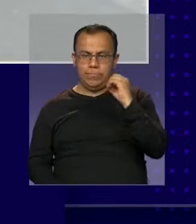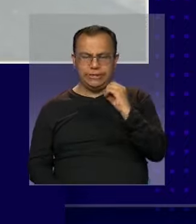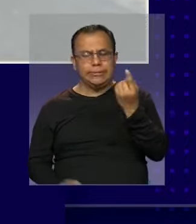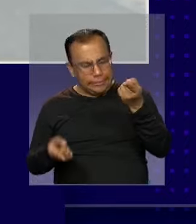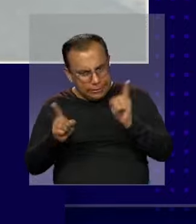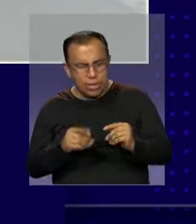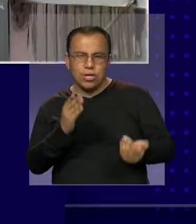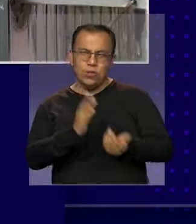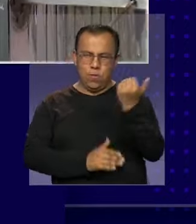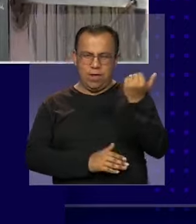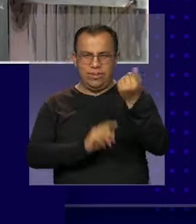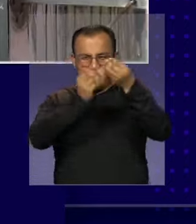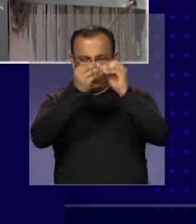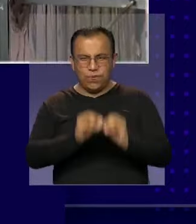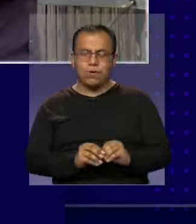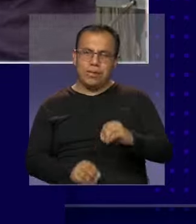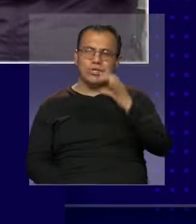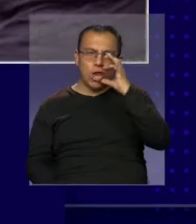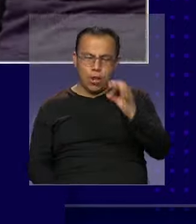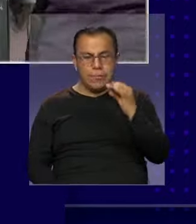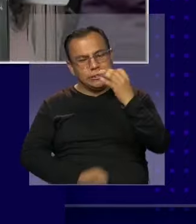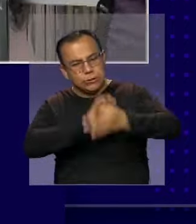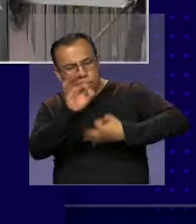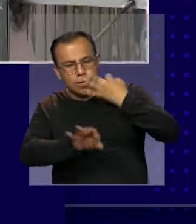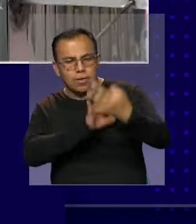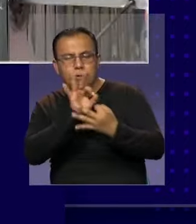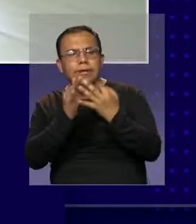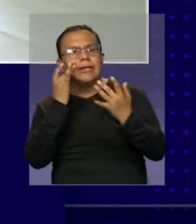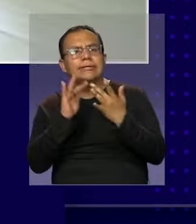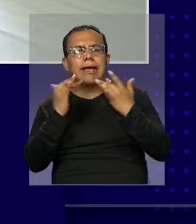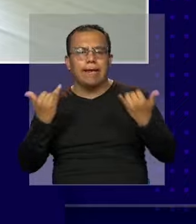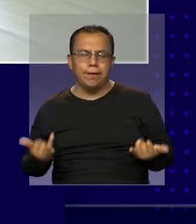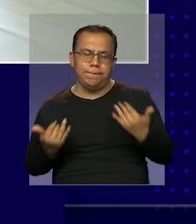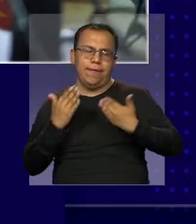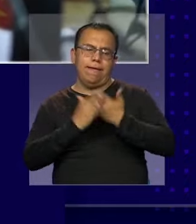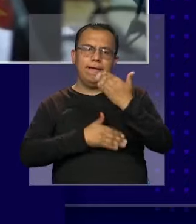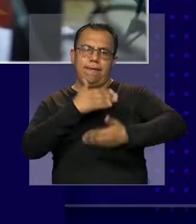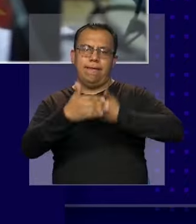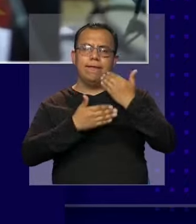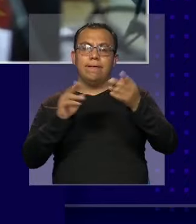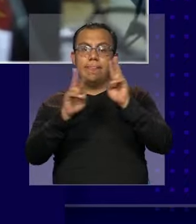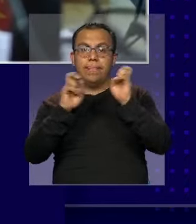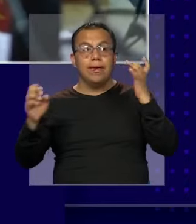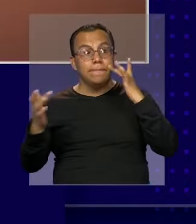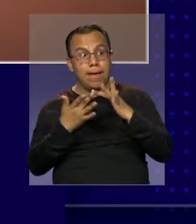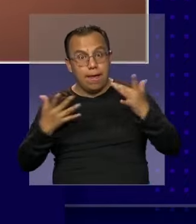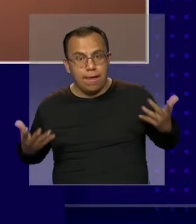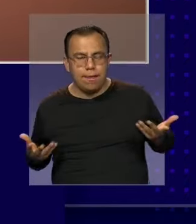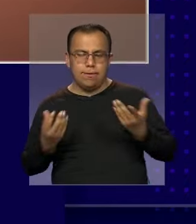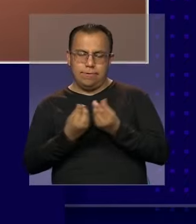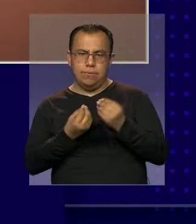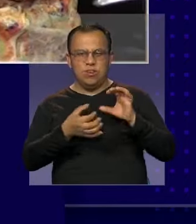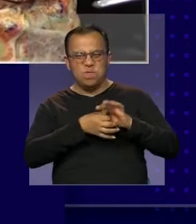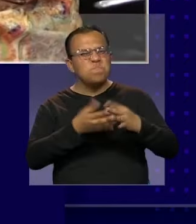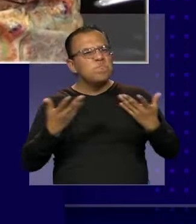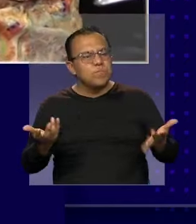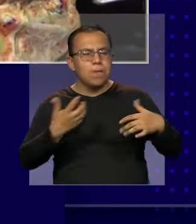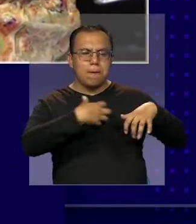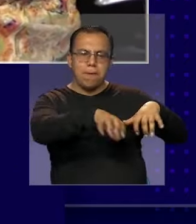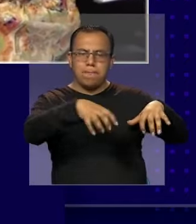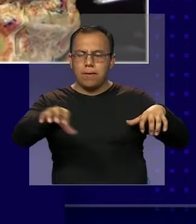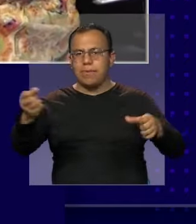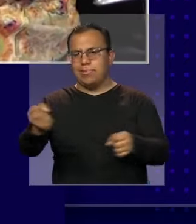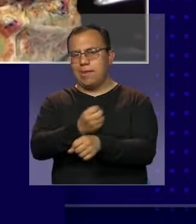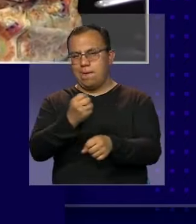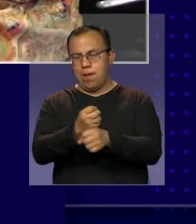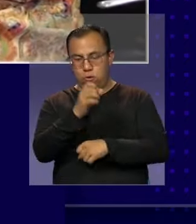nuevas masculinidades cuidadoras logren de alguna manera empezar a involucrarse con esta redistribución de las labores de